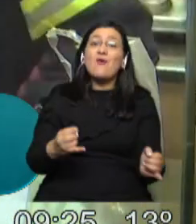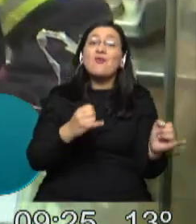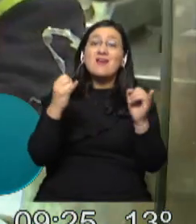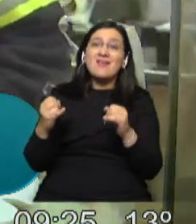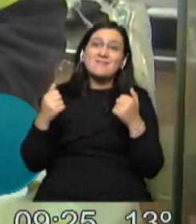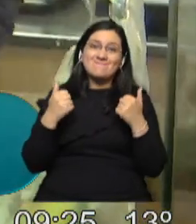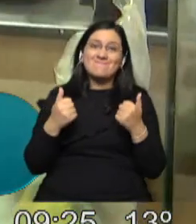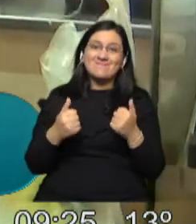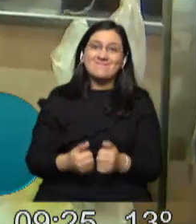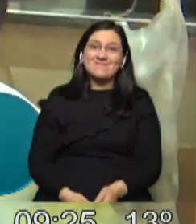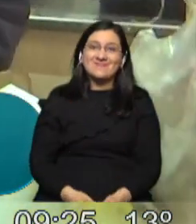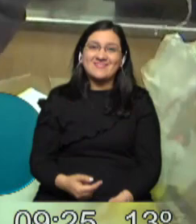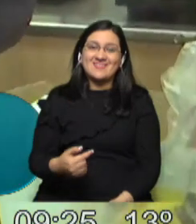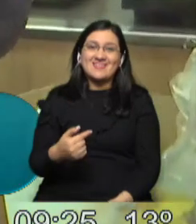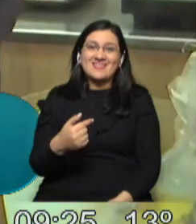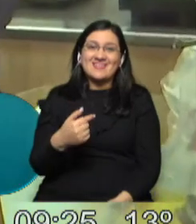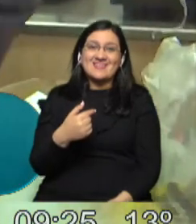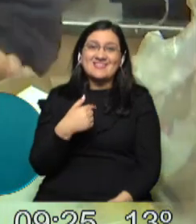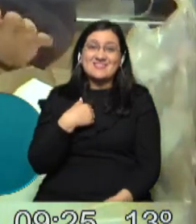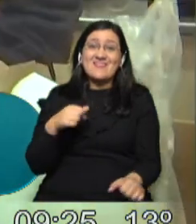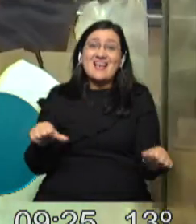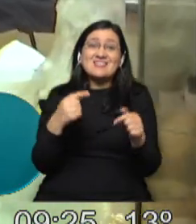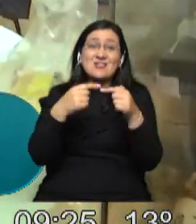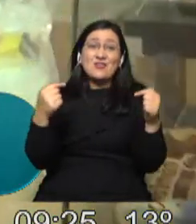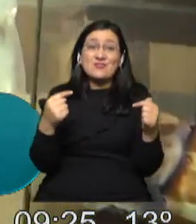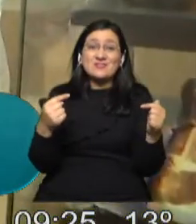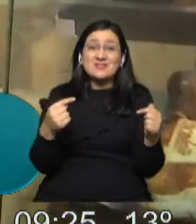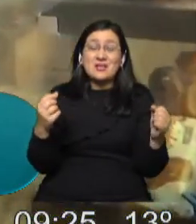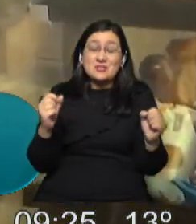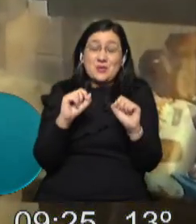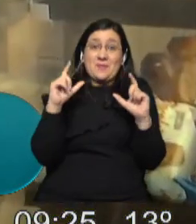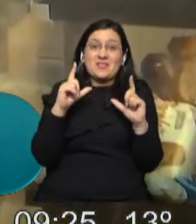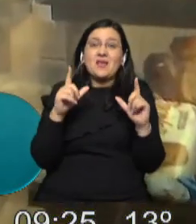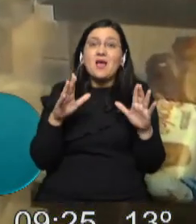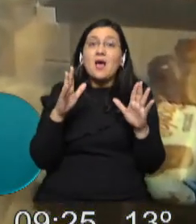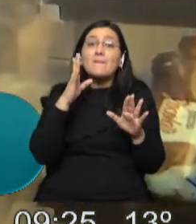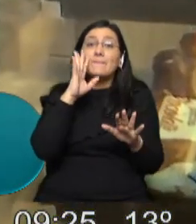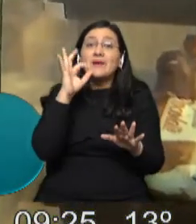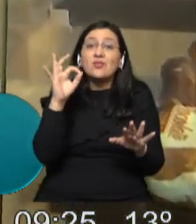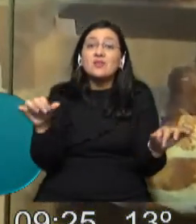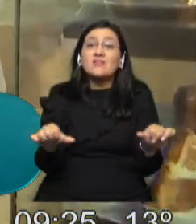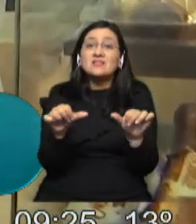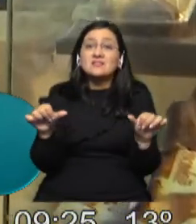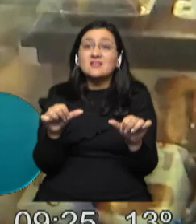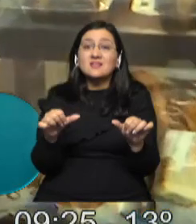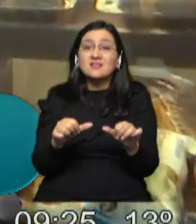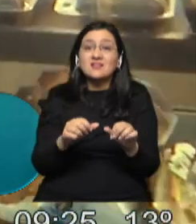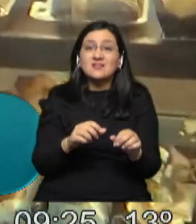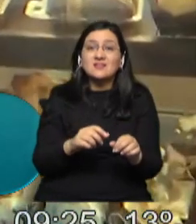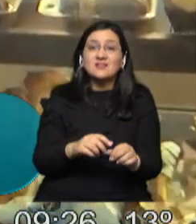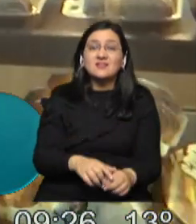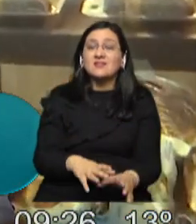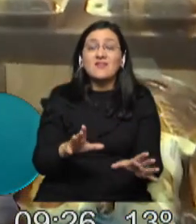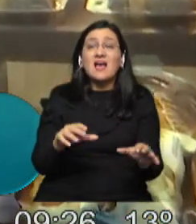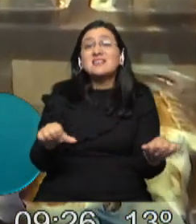vamos arriba. Me dejaron un poco que estaba acá haciendo las cosas y bueno, pero gracias. Sorprendida. ¿Qué estaba haciendo? Perdone, nosotros como... Nada, respondiendo, atendiendo